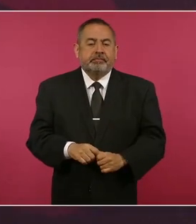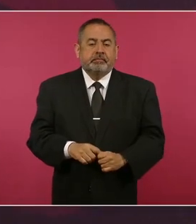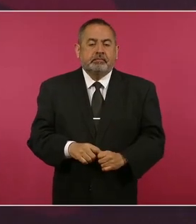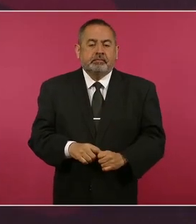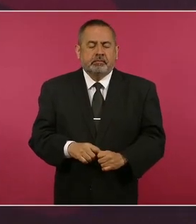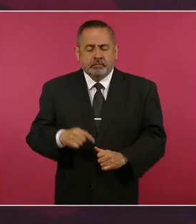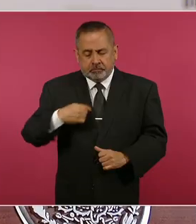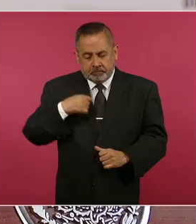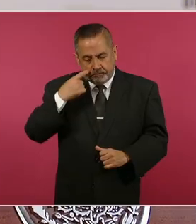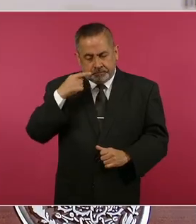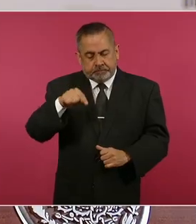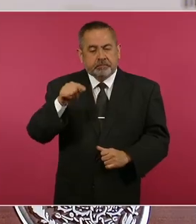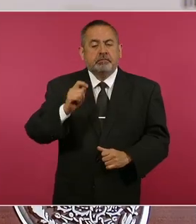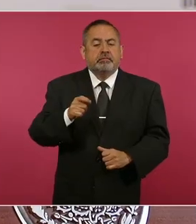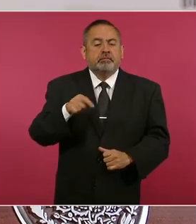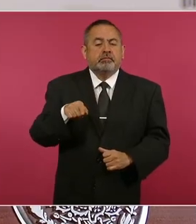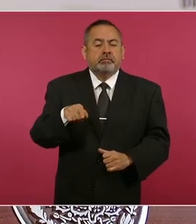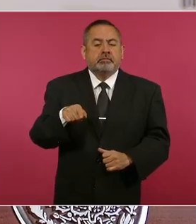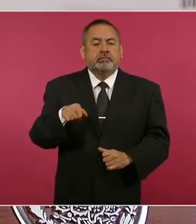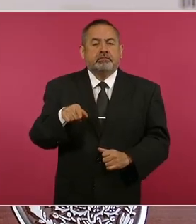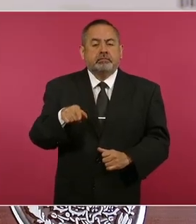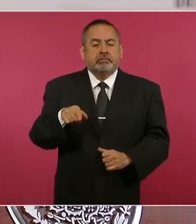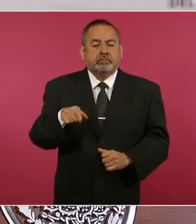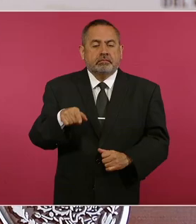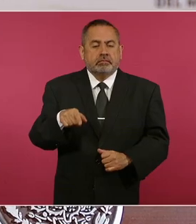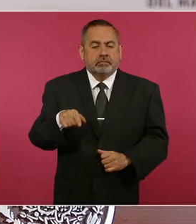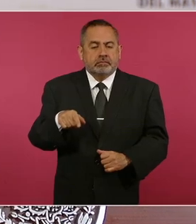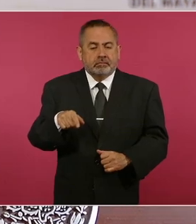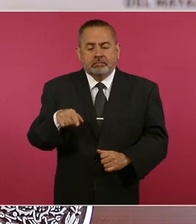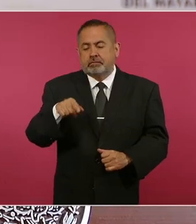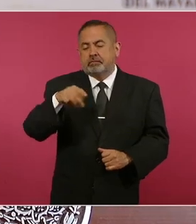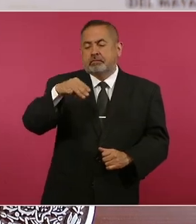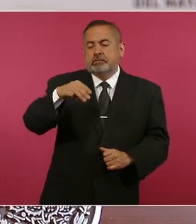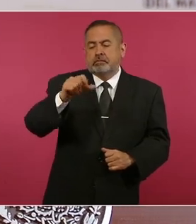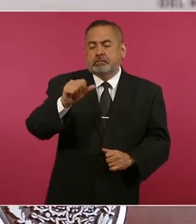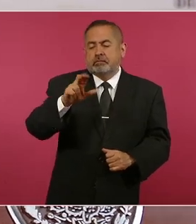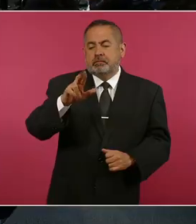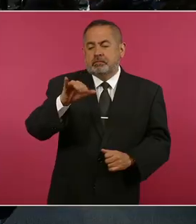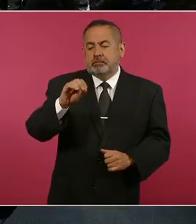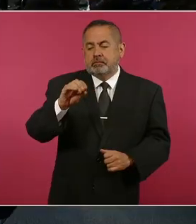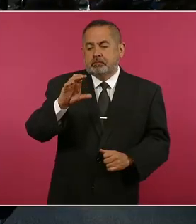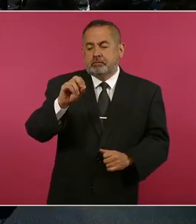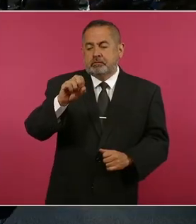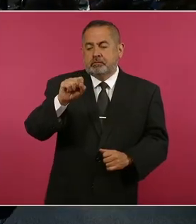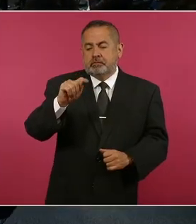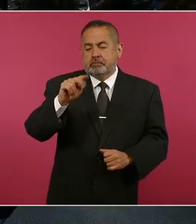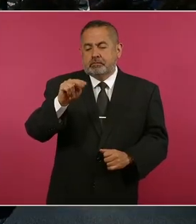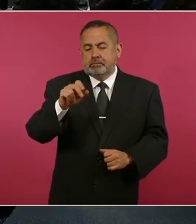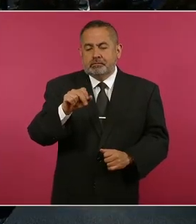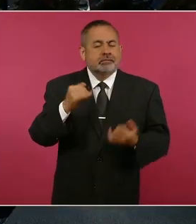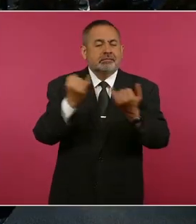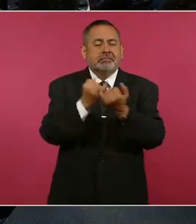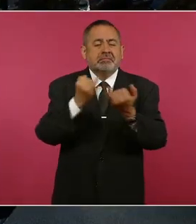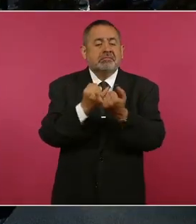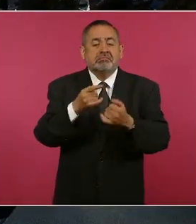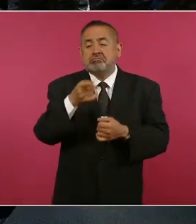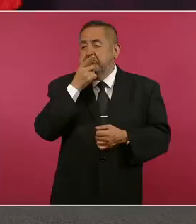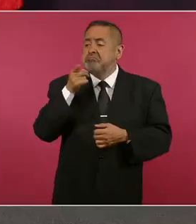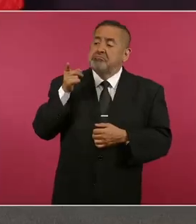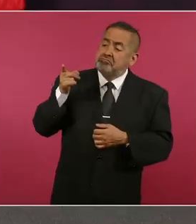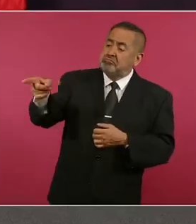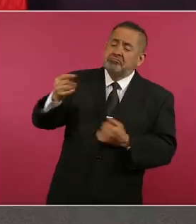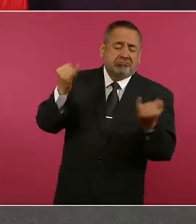estaba yo viendo que Mario de Constanza dice que es como el FOAPROA,